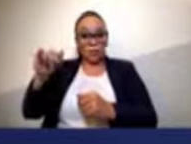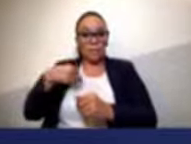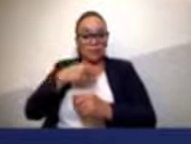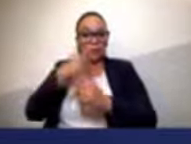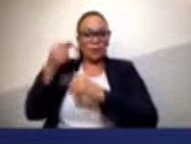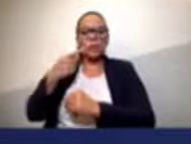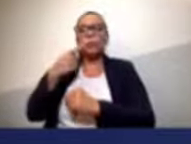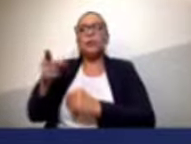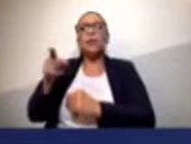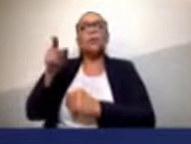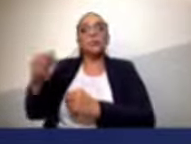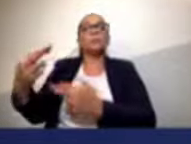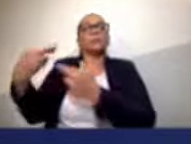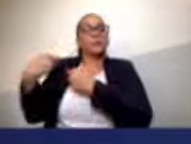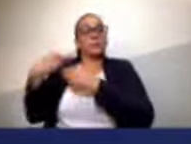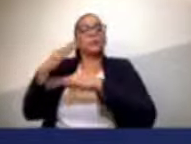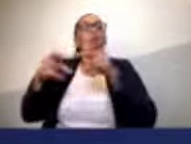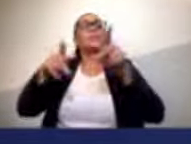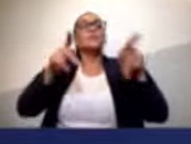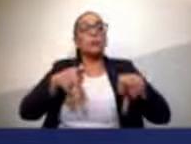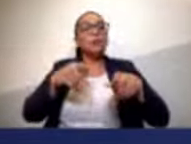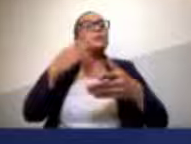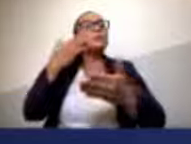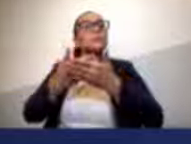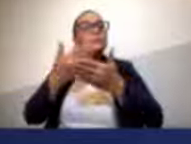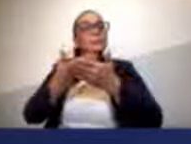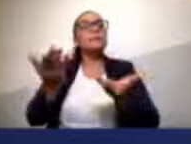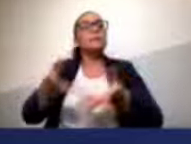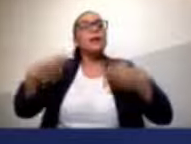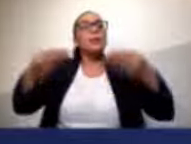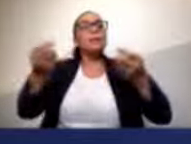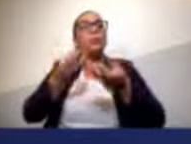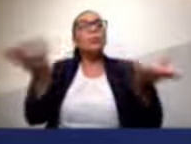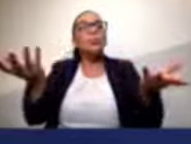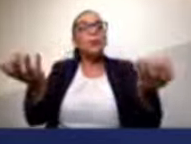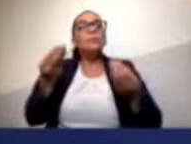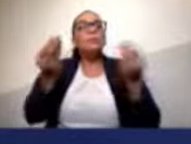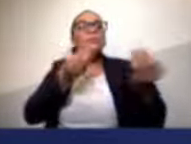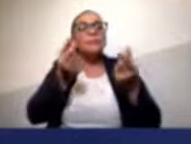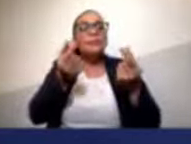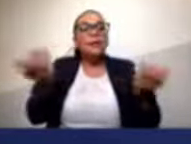todos verificar la calidad del gasto público.